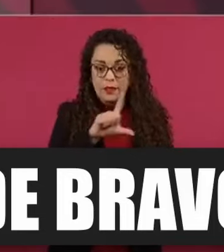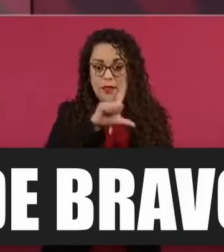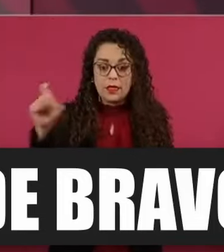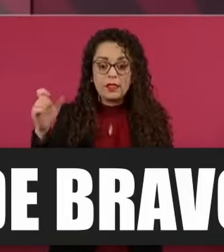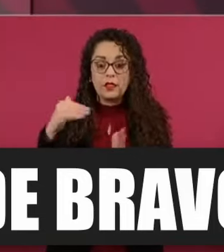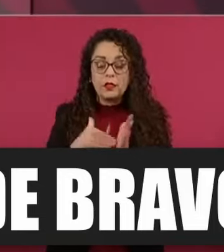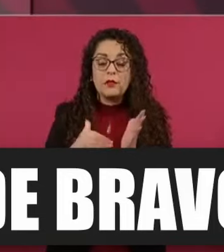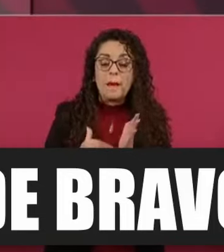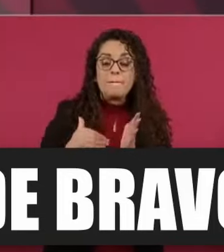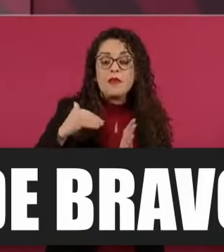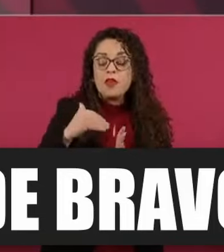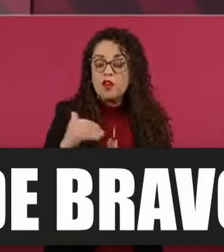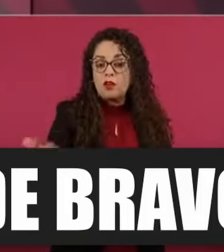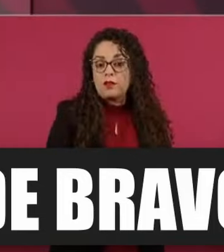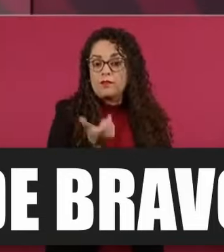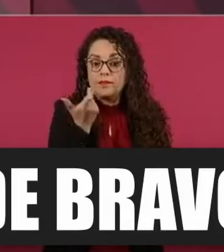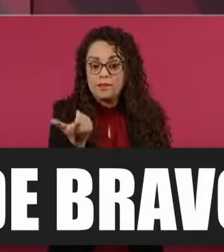2,700,000,000,000 de pesos